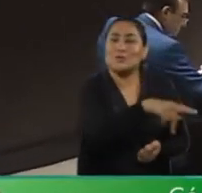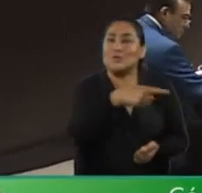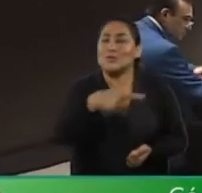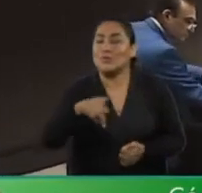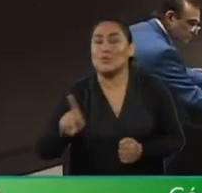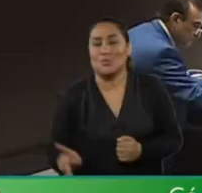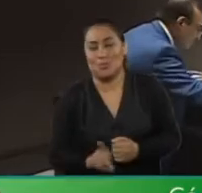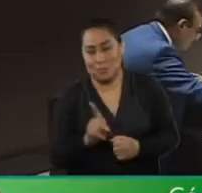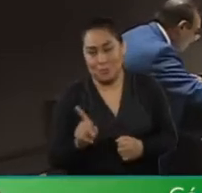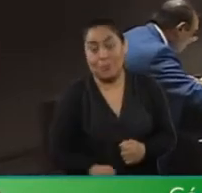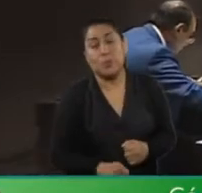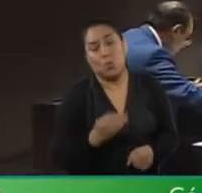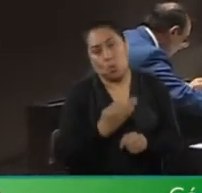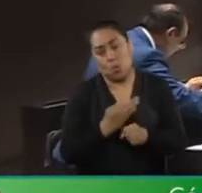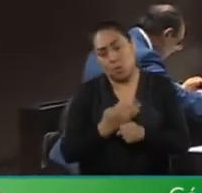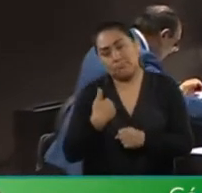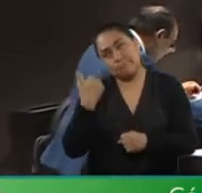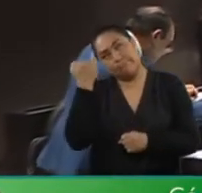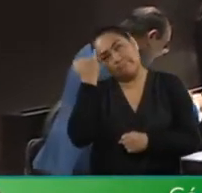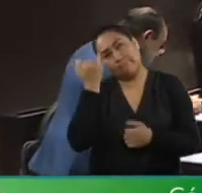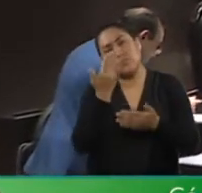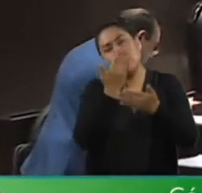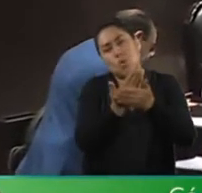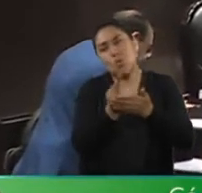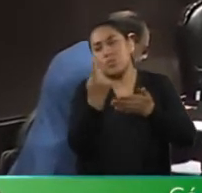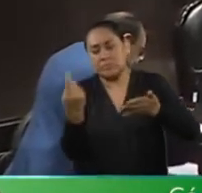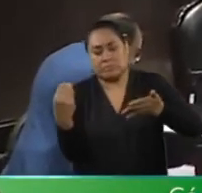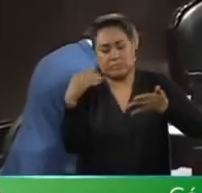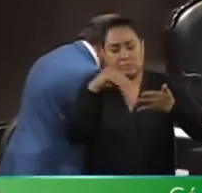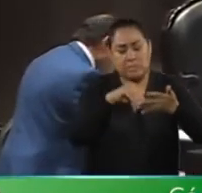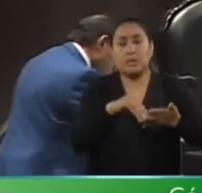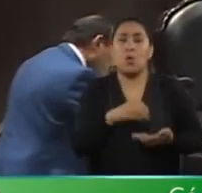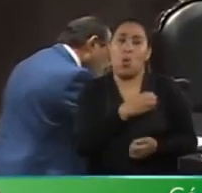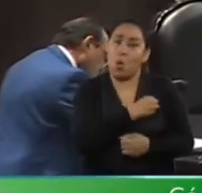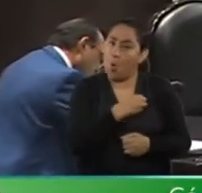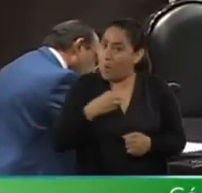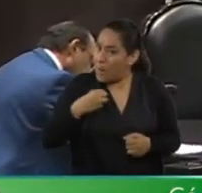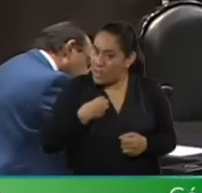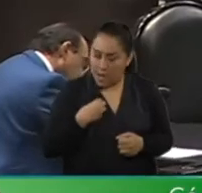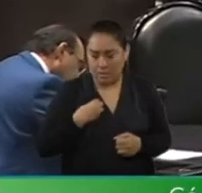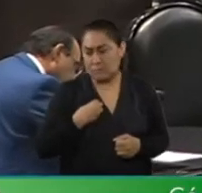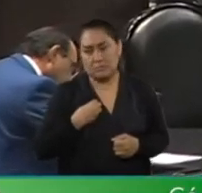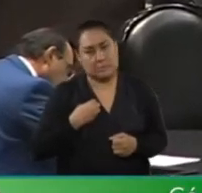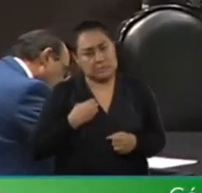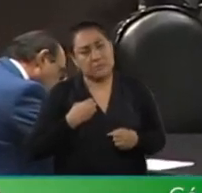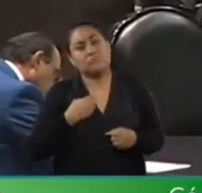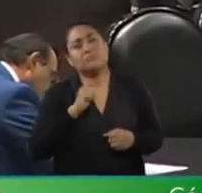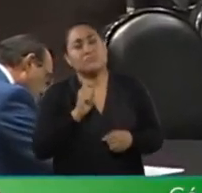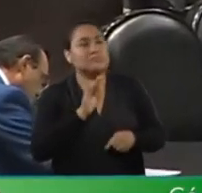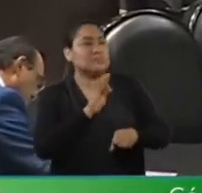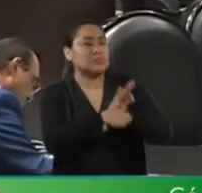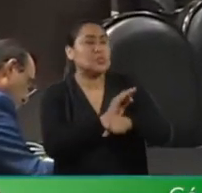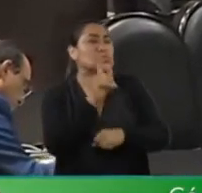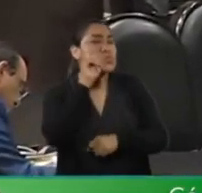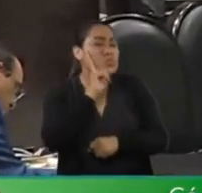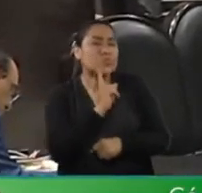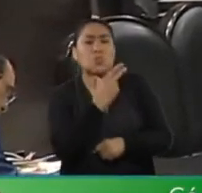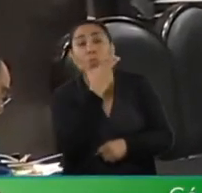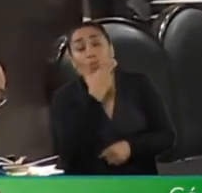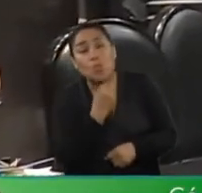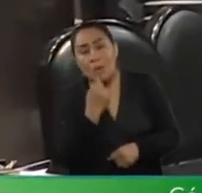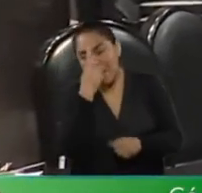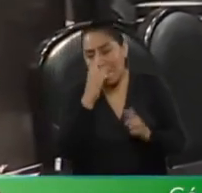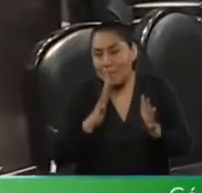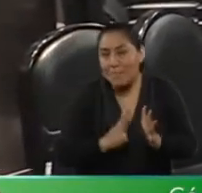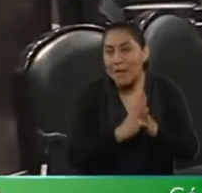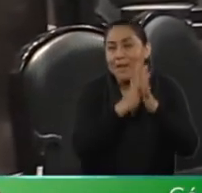eso, propongo una reserva para establecer la obligación de garantizar la perspectiva de género en la participación política